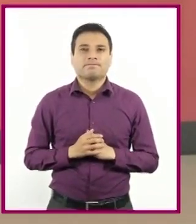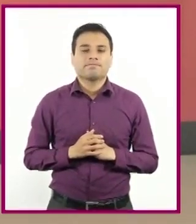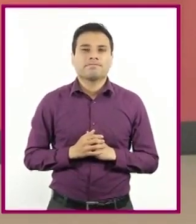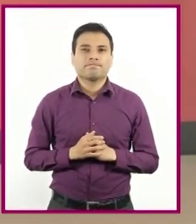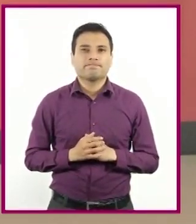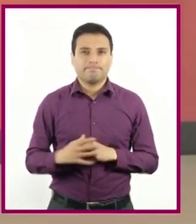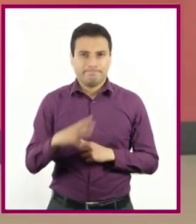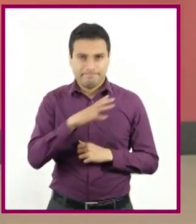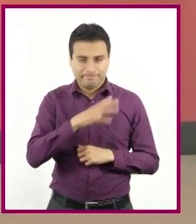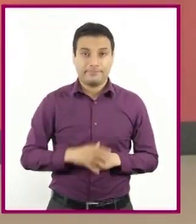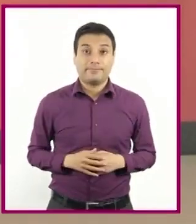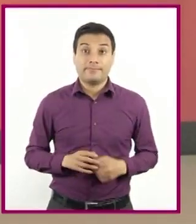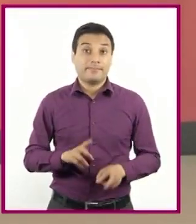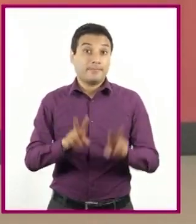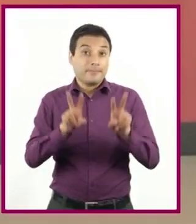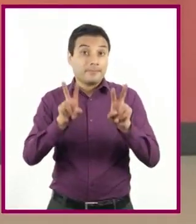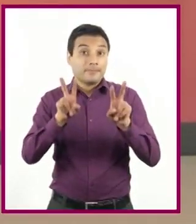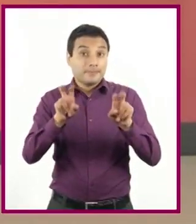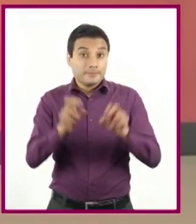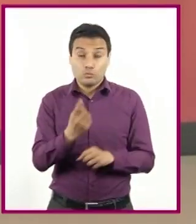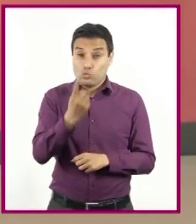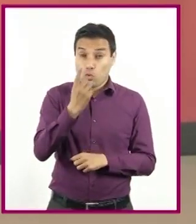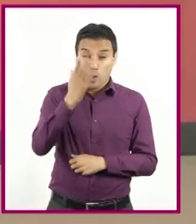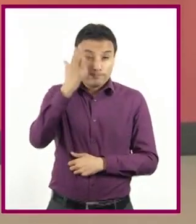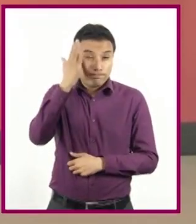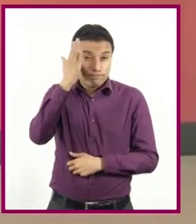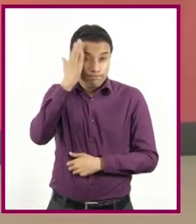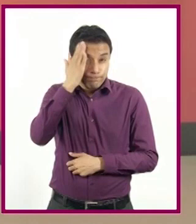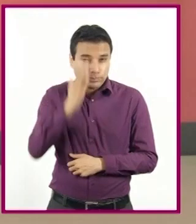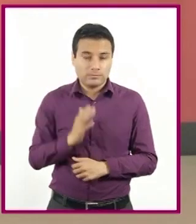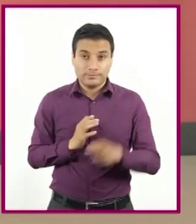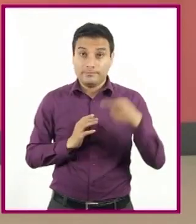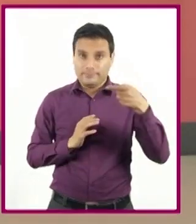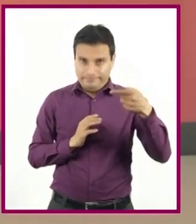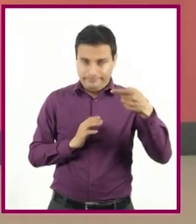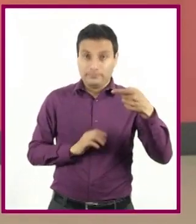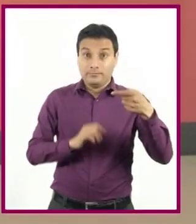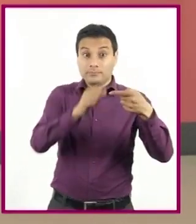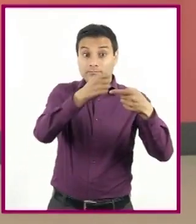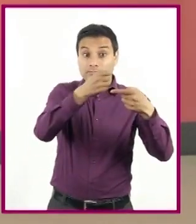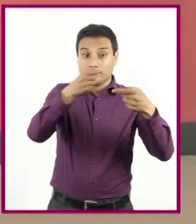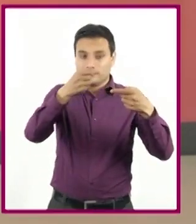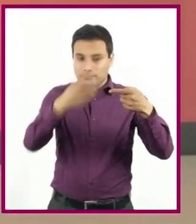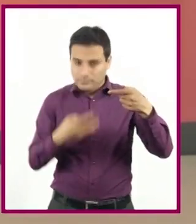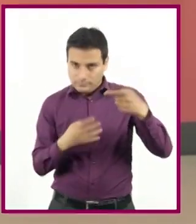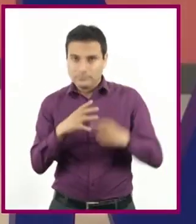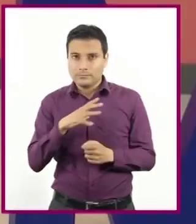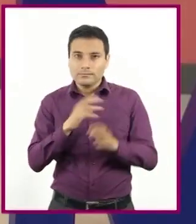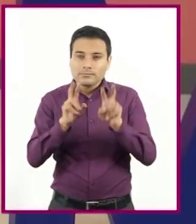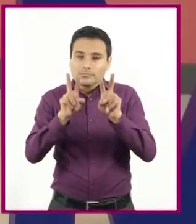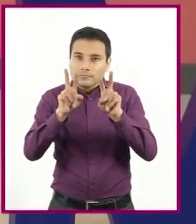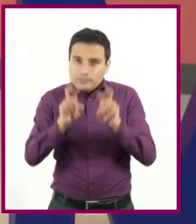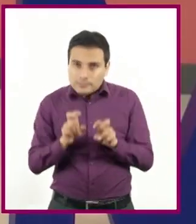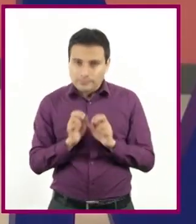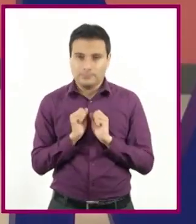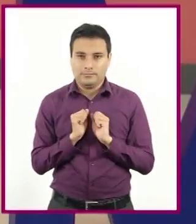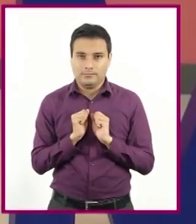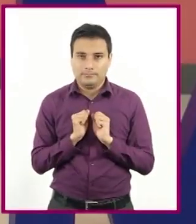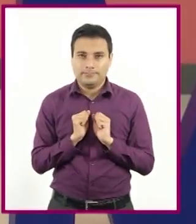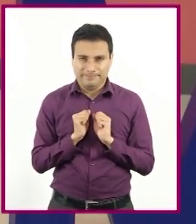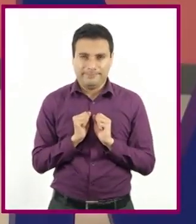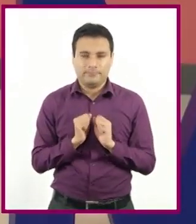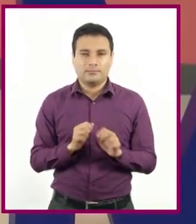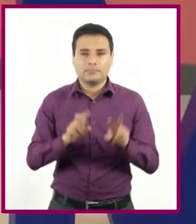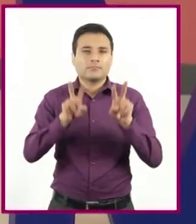diferentes sistemas solares que girarán alrededor de su propio sol. Para definir el